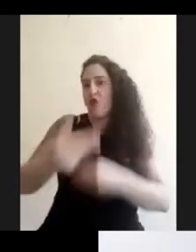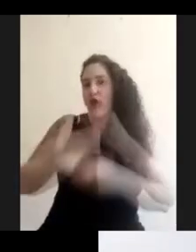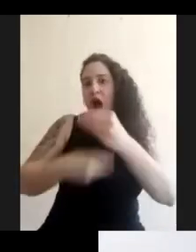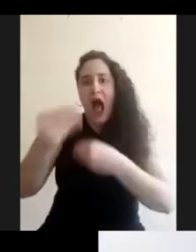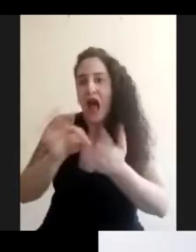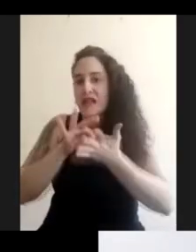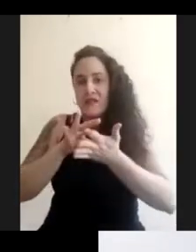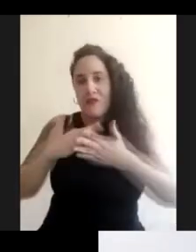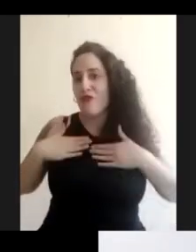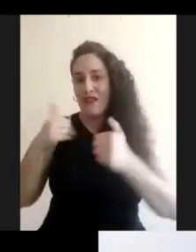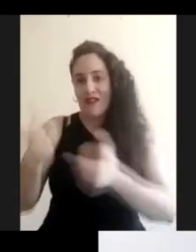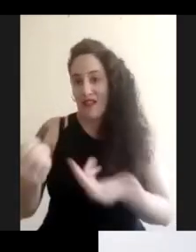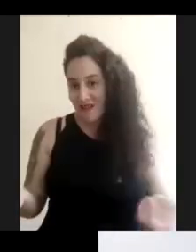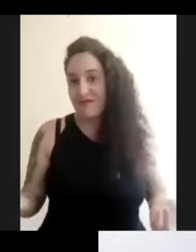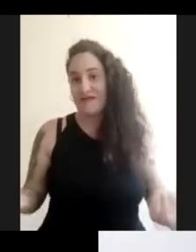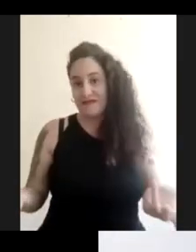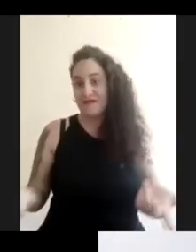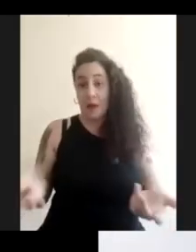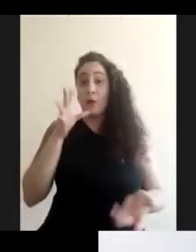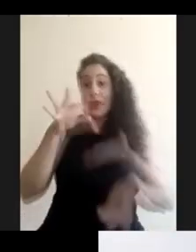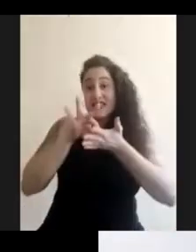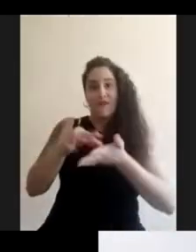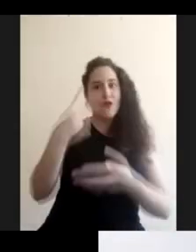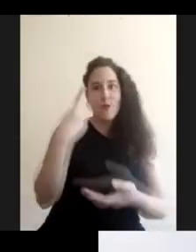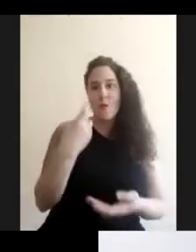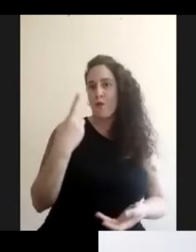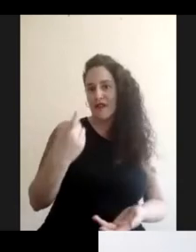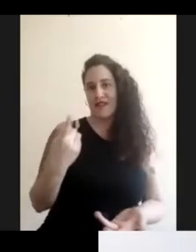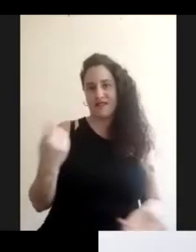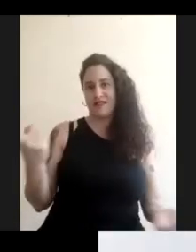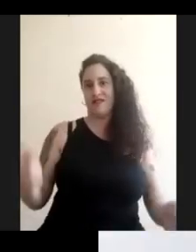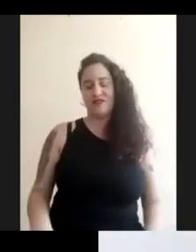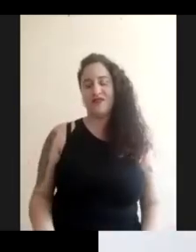servicio tan necesario.